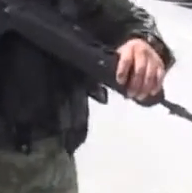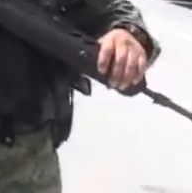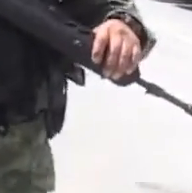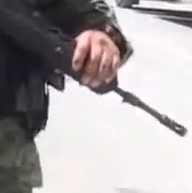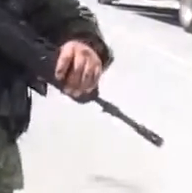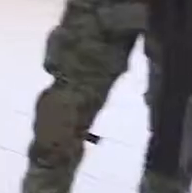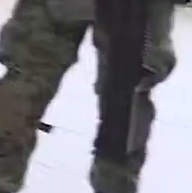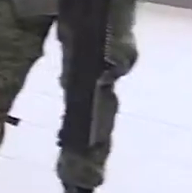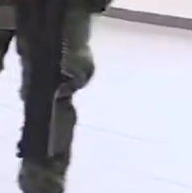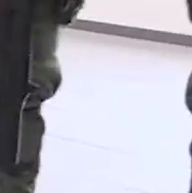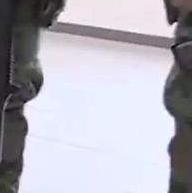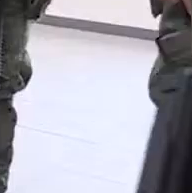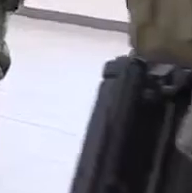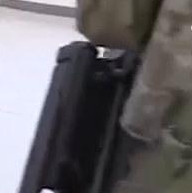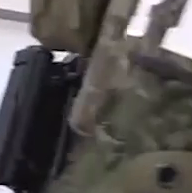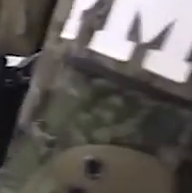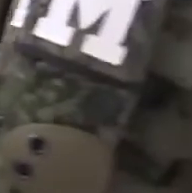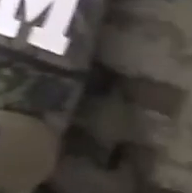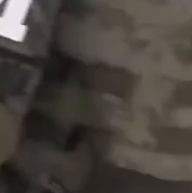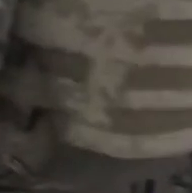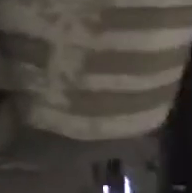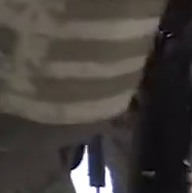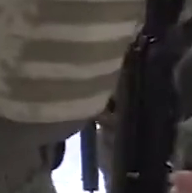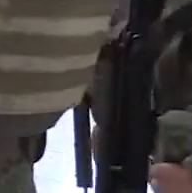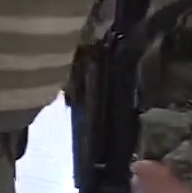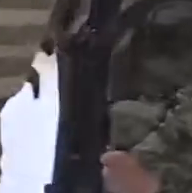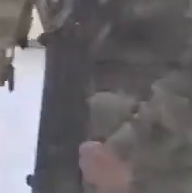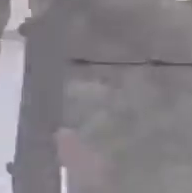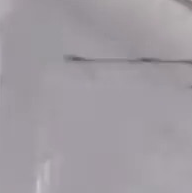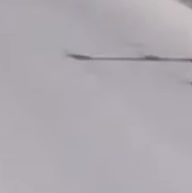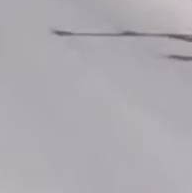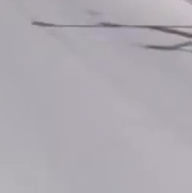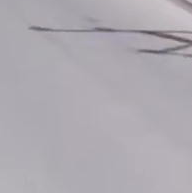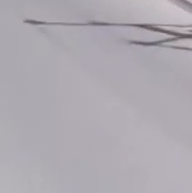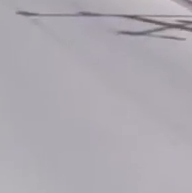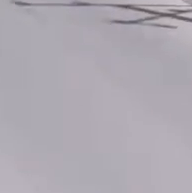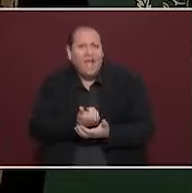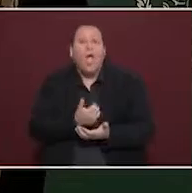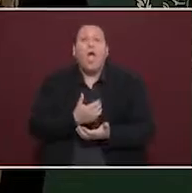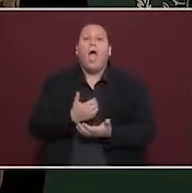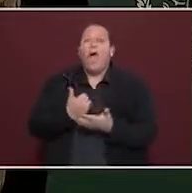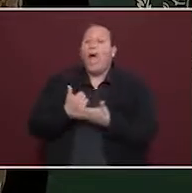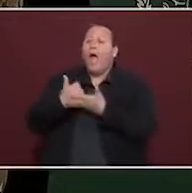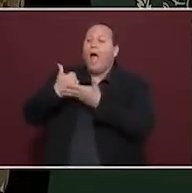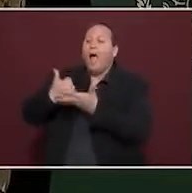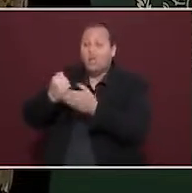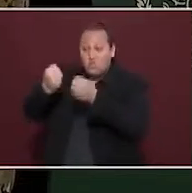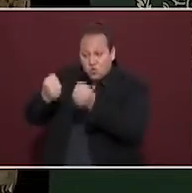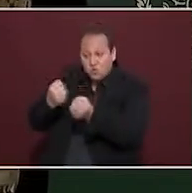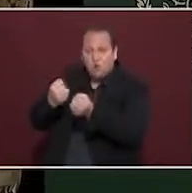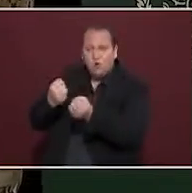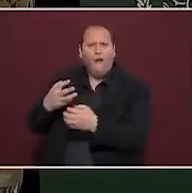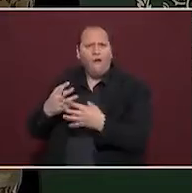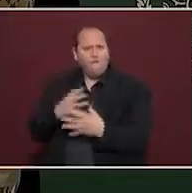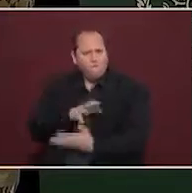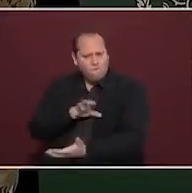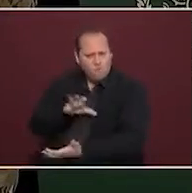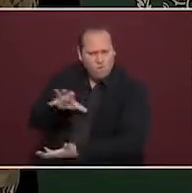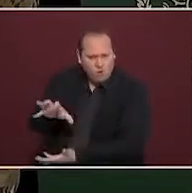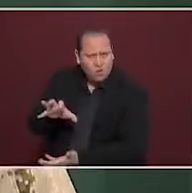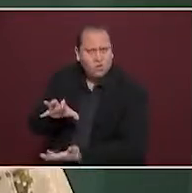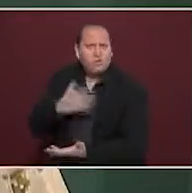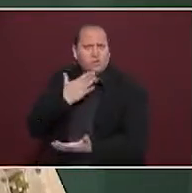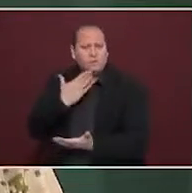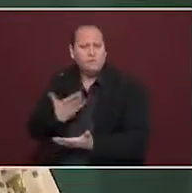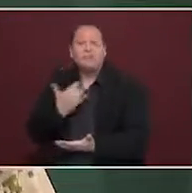protocolo de uso de fuerza el registro nacional de detenidos de la guardia en su oportunidad el general luís crescencio